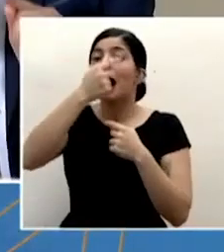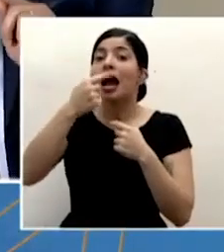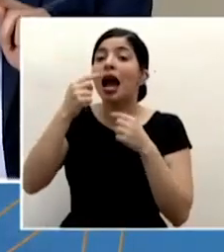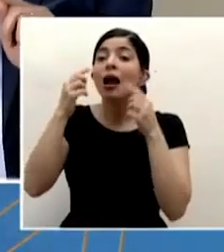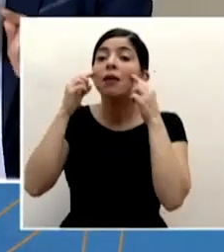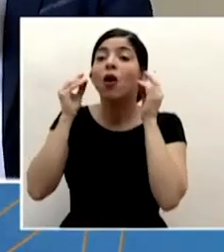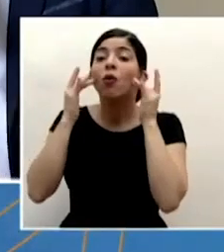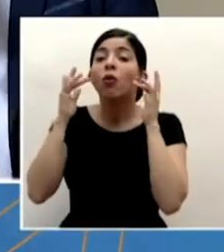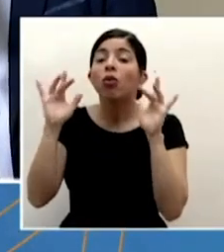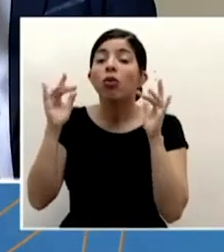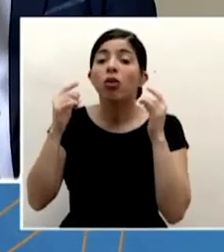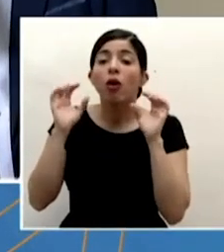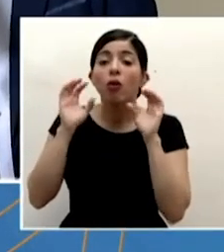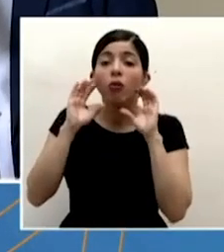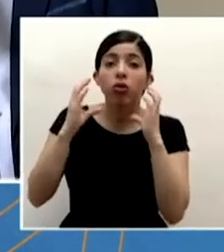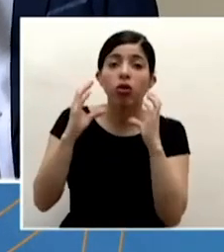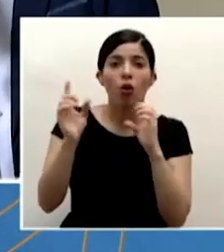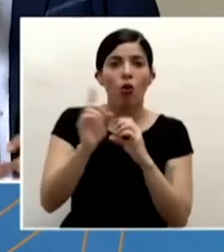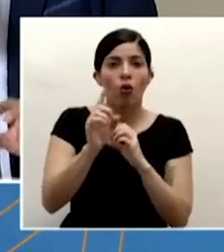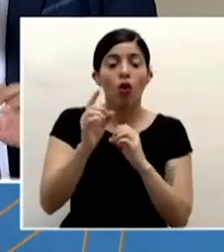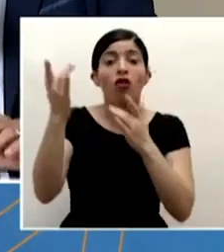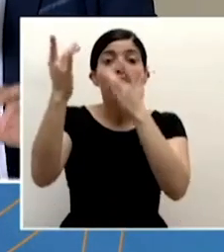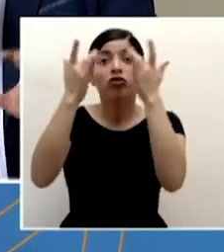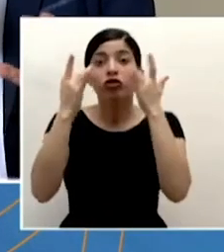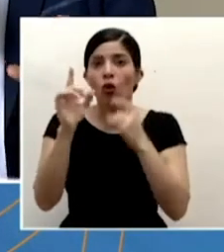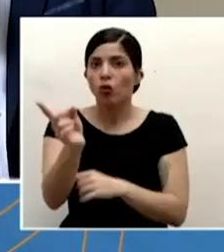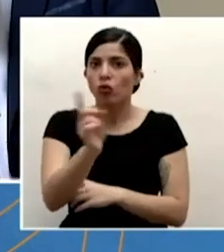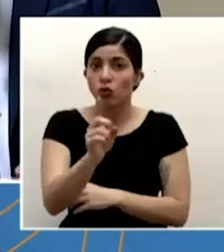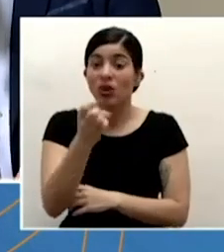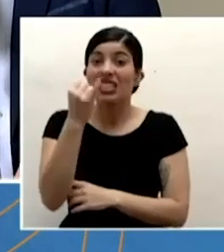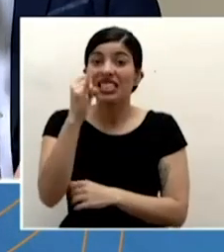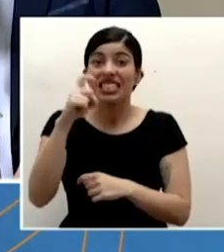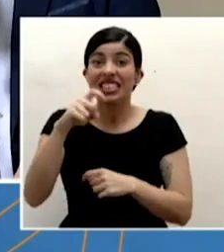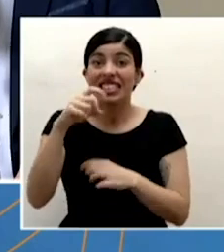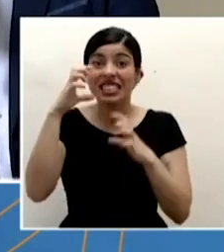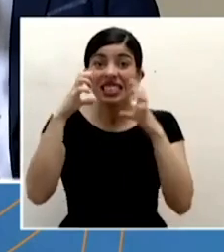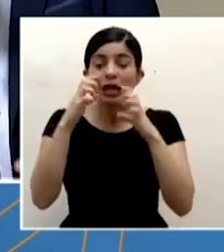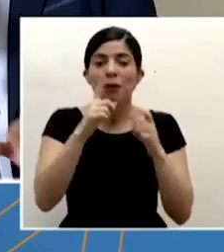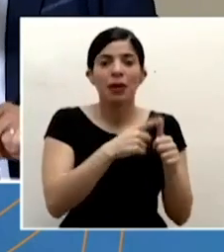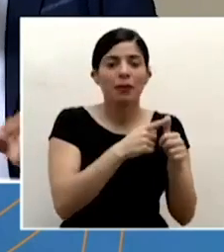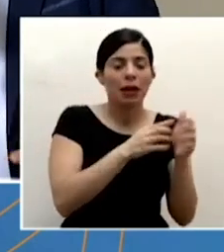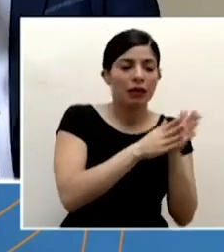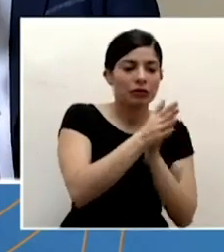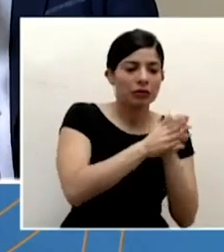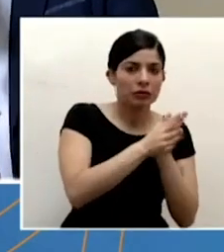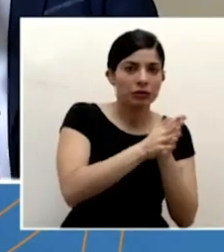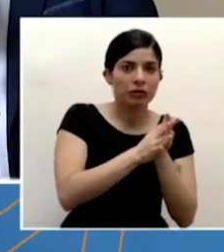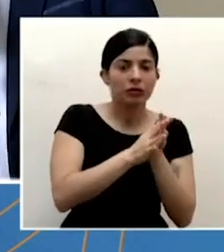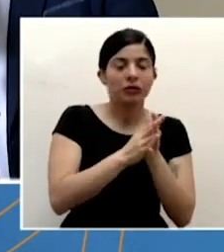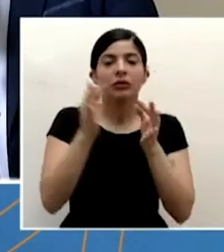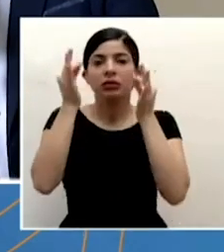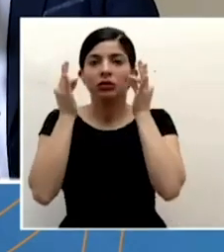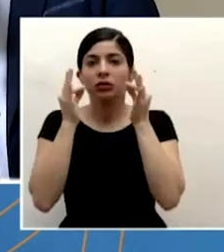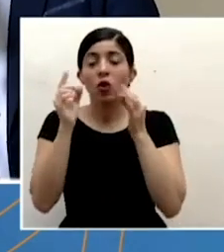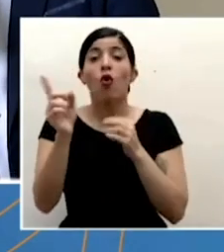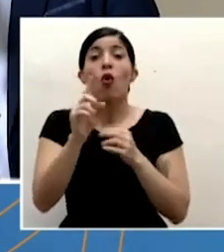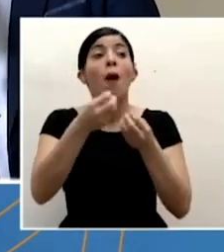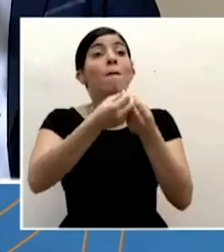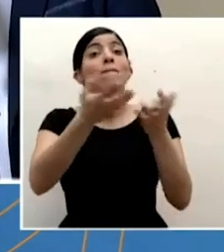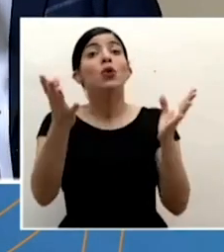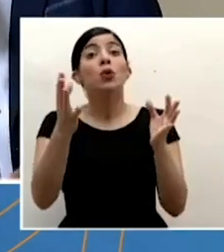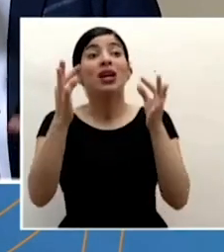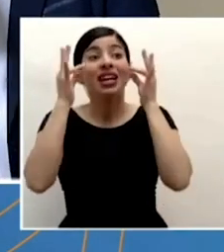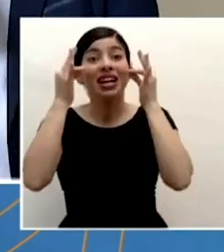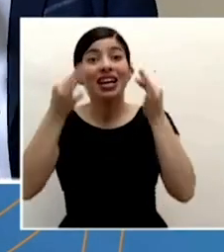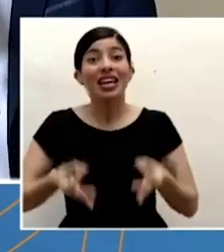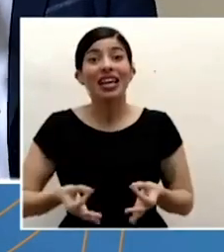tocarla para evitar contaminación y si se toca tiene que lavarse las manos con agua y jabón no quitársela mientras está en público ese